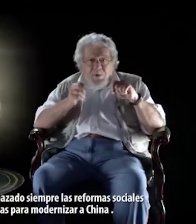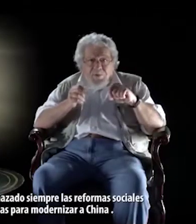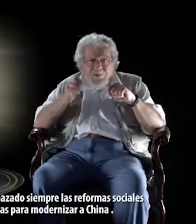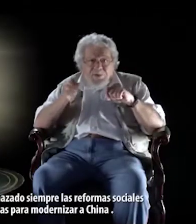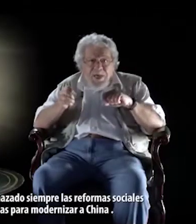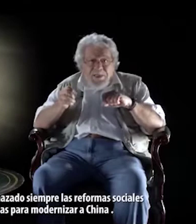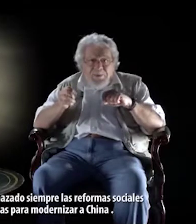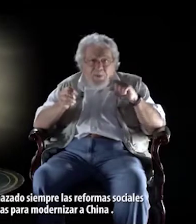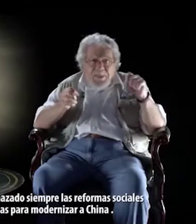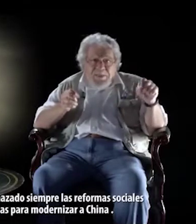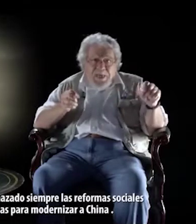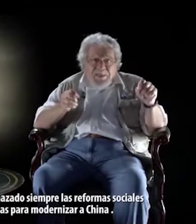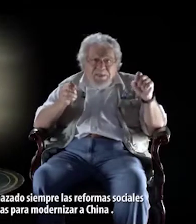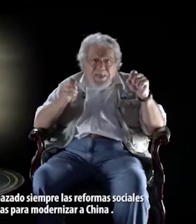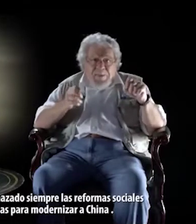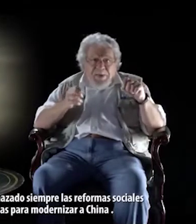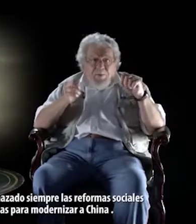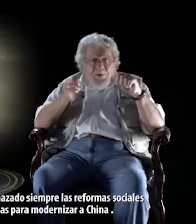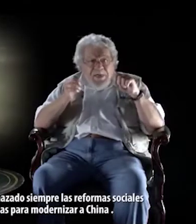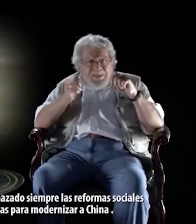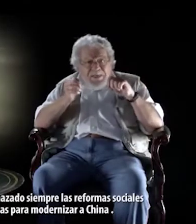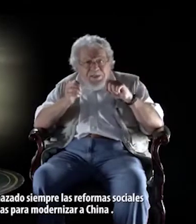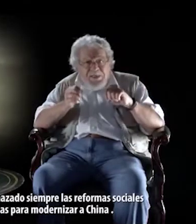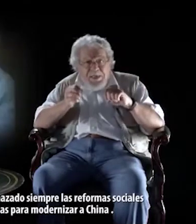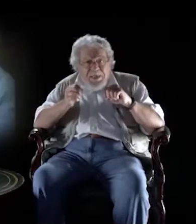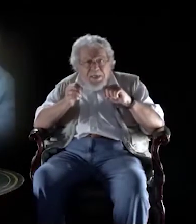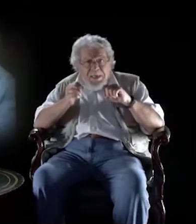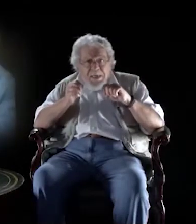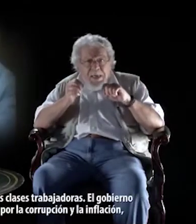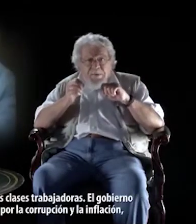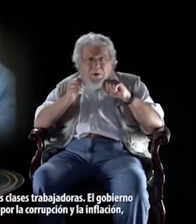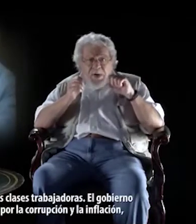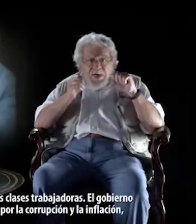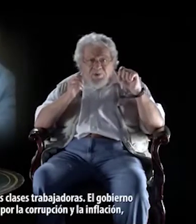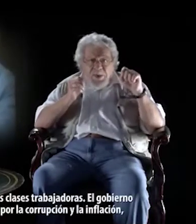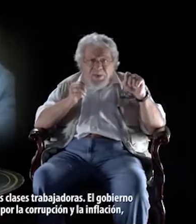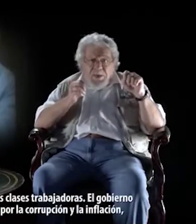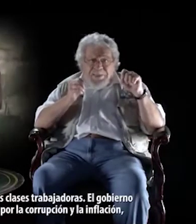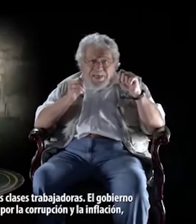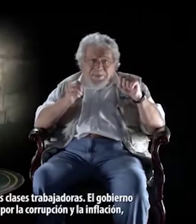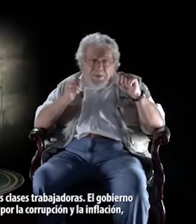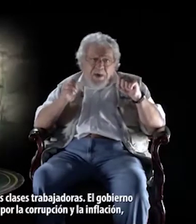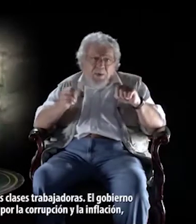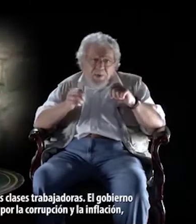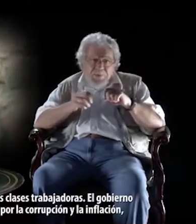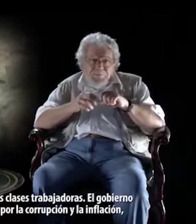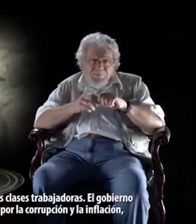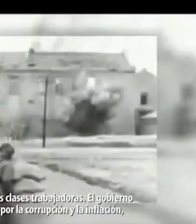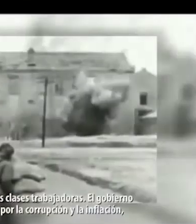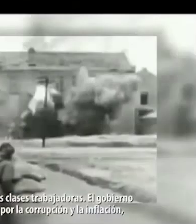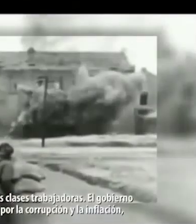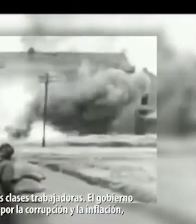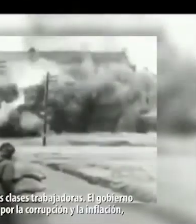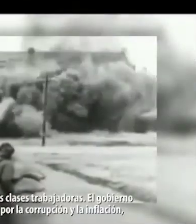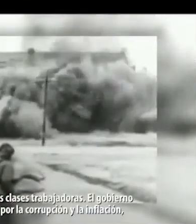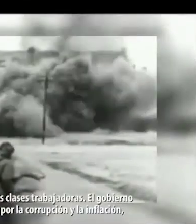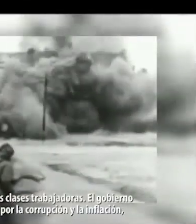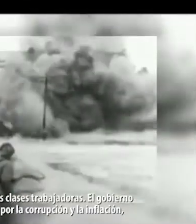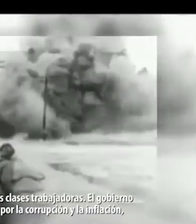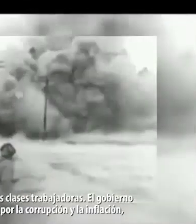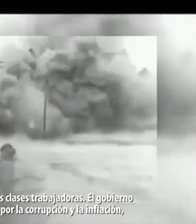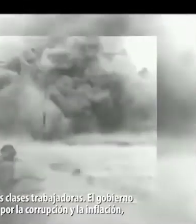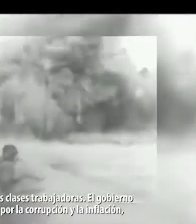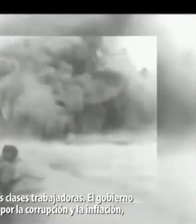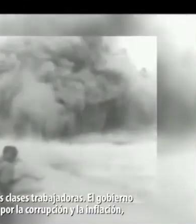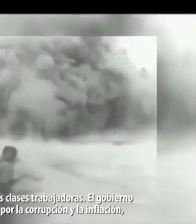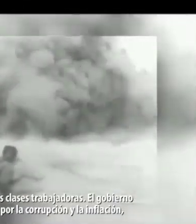las reformas sociales y políticas necesarias para modernizar a China y mejorar la suerte de las clases trabajadoras. El gobierno